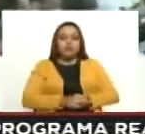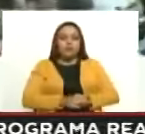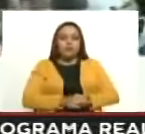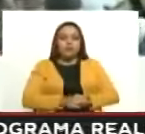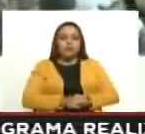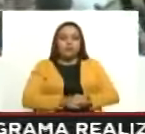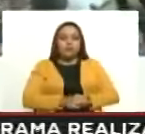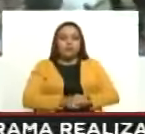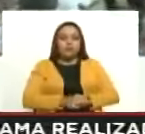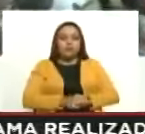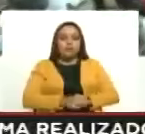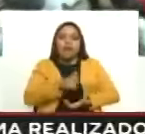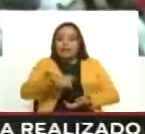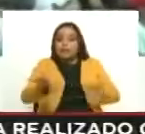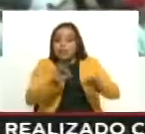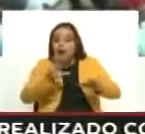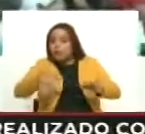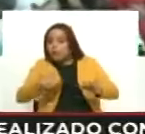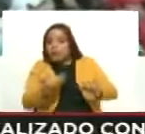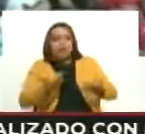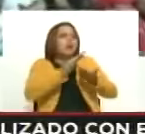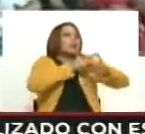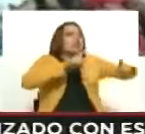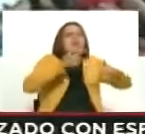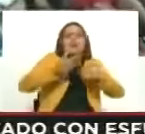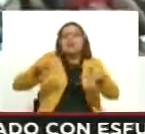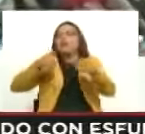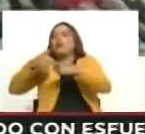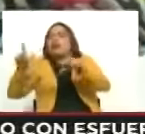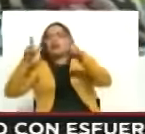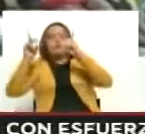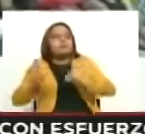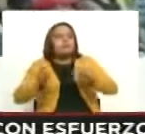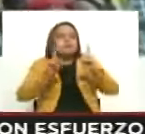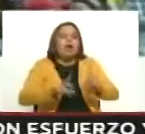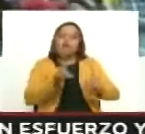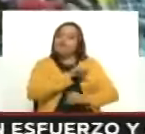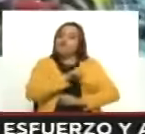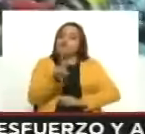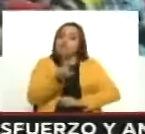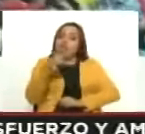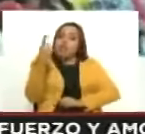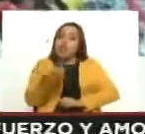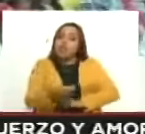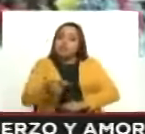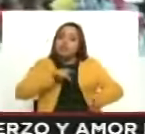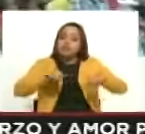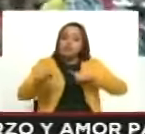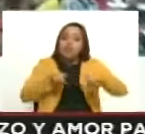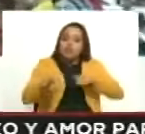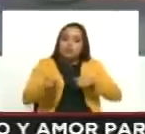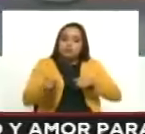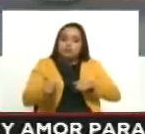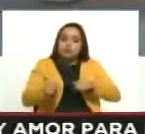Aquí nadie puede andar por la libre, todo coordinado, con modo todo se